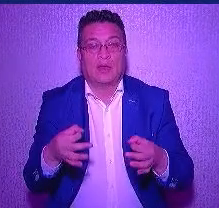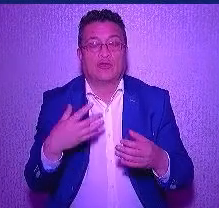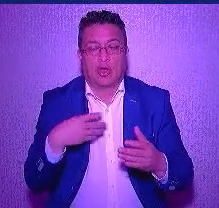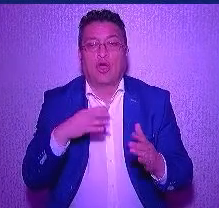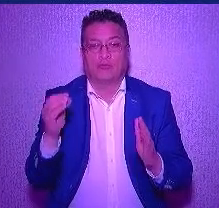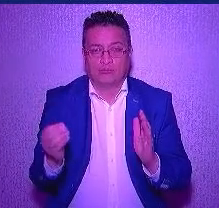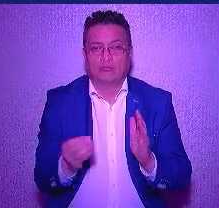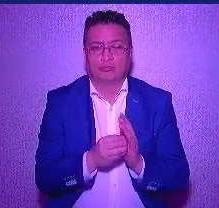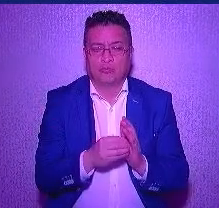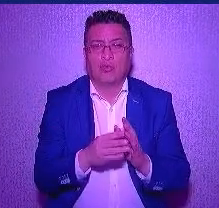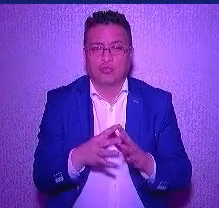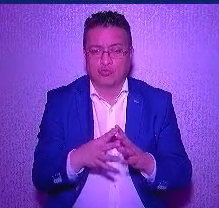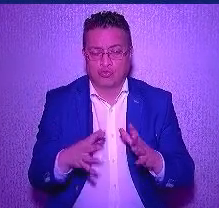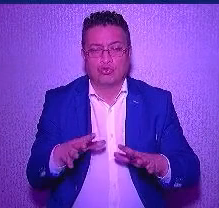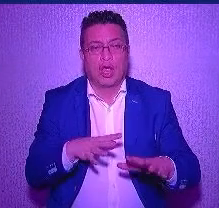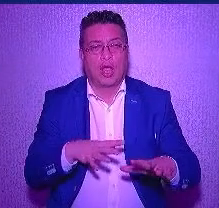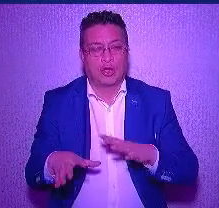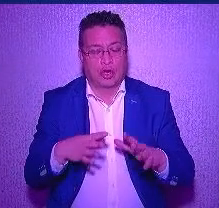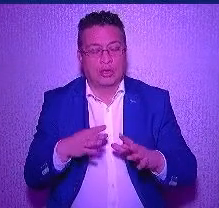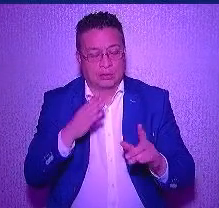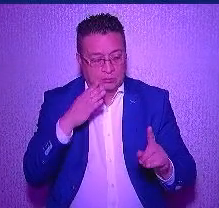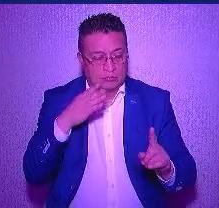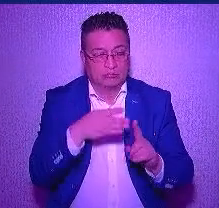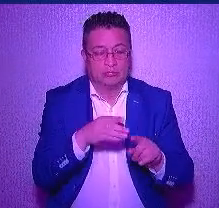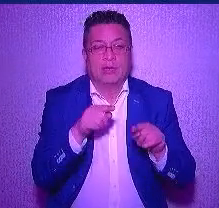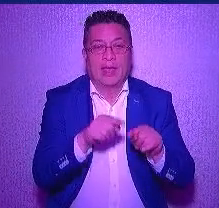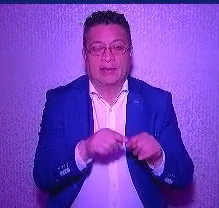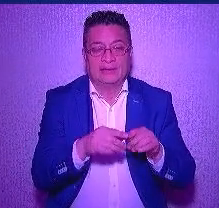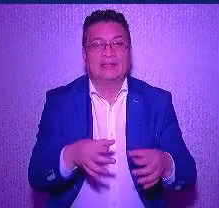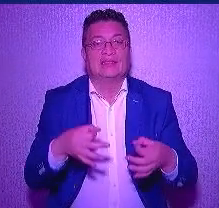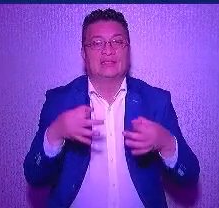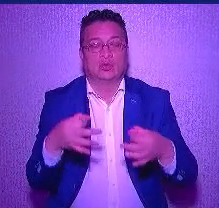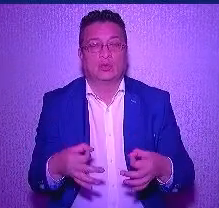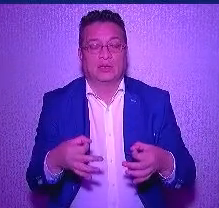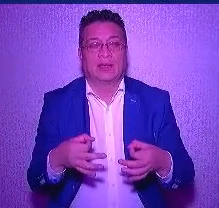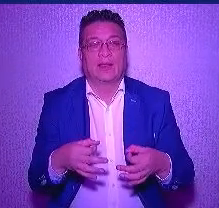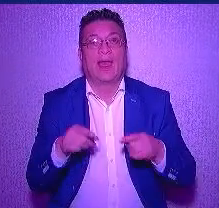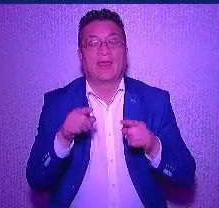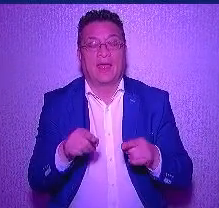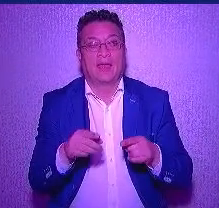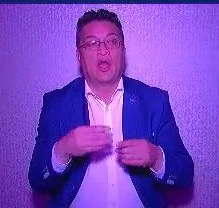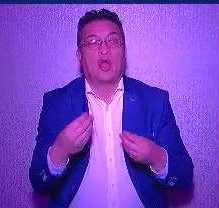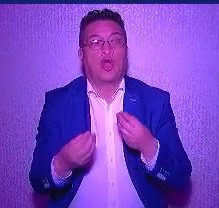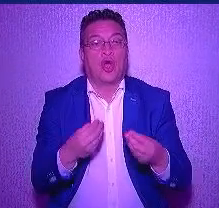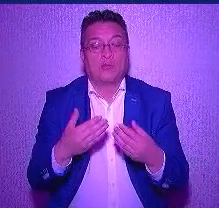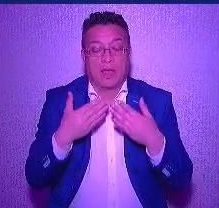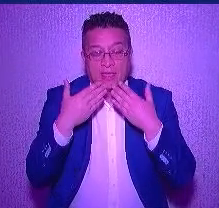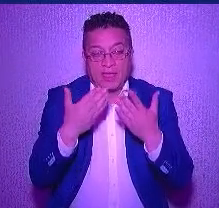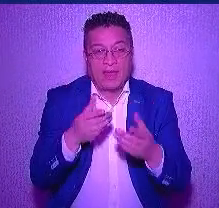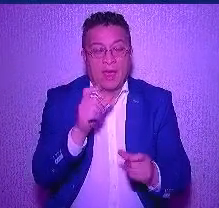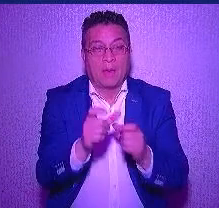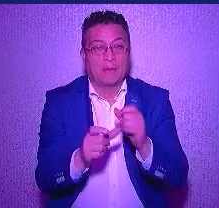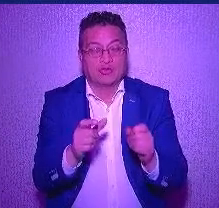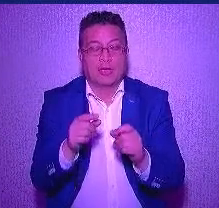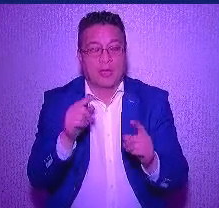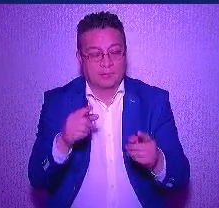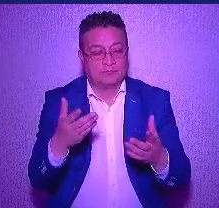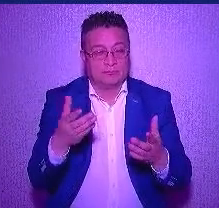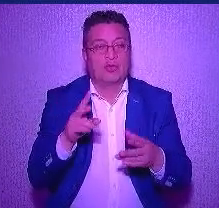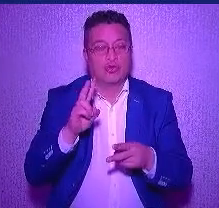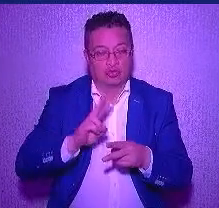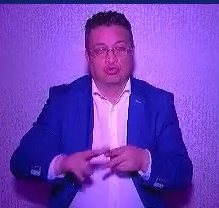y mucho lo que hacemos está centrado en el Machine learning en la seguridad en la automación como lo entregamos a los clientes desde un punto de vista de nuestras